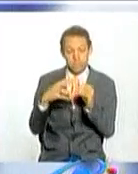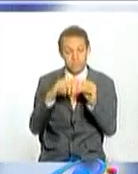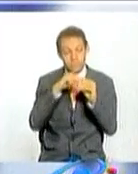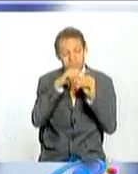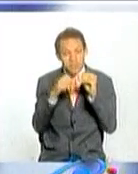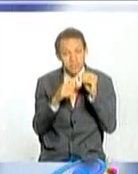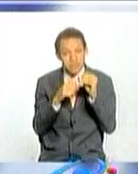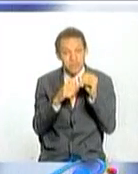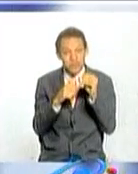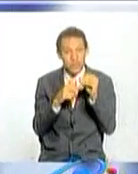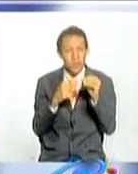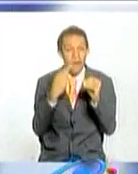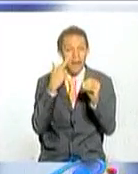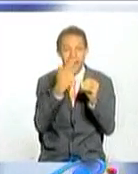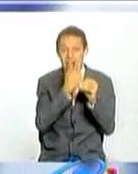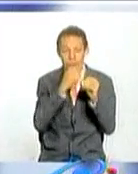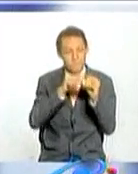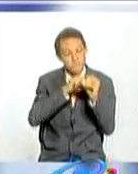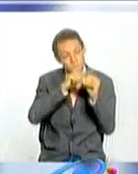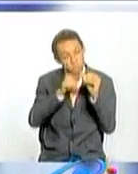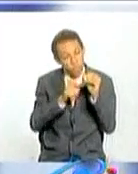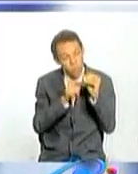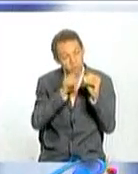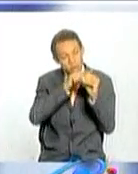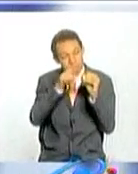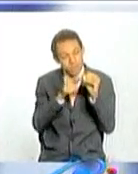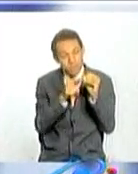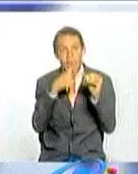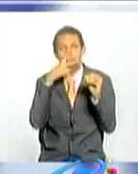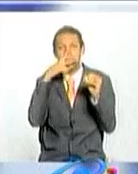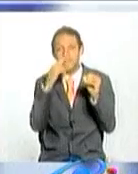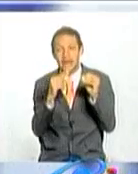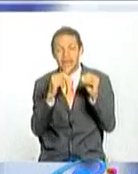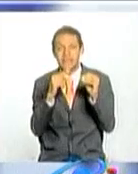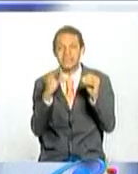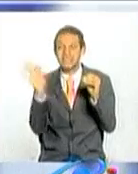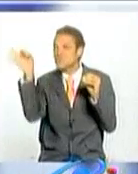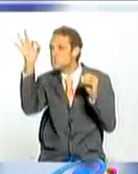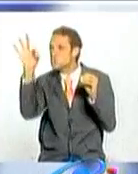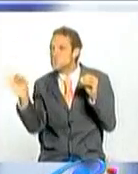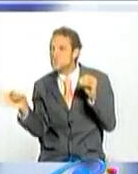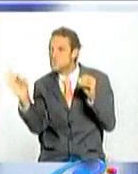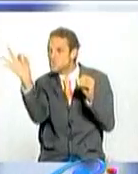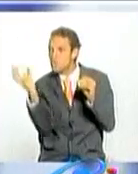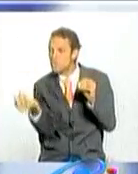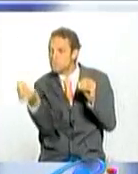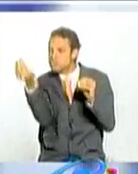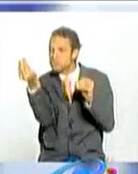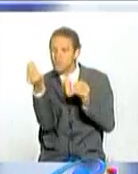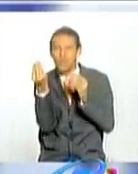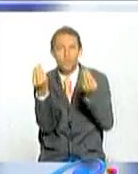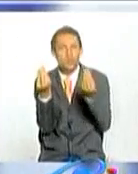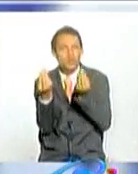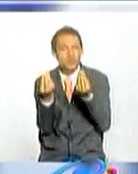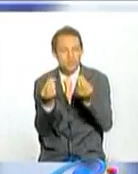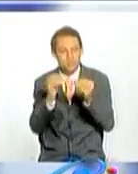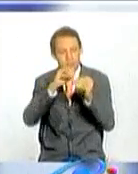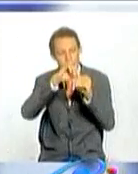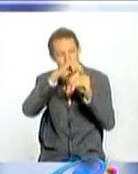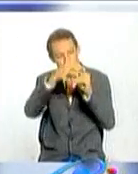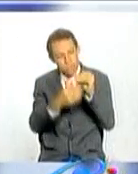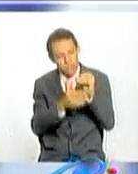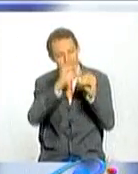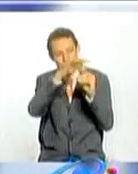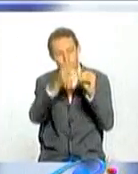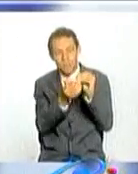se ve en forma, lo llamamos como empanal de abejas, porque es como un entorchadito, no es el caso pues de acá, esta es